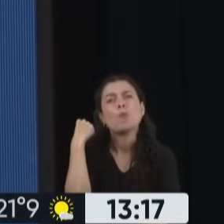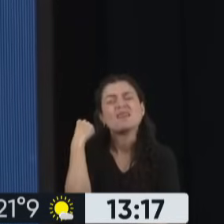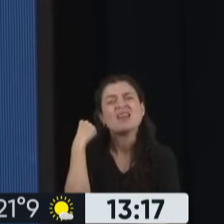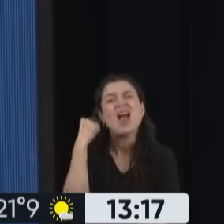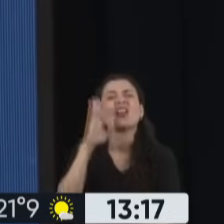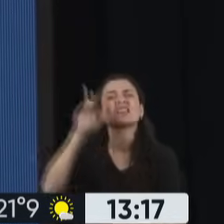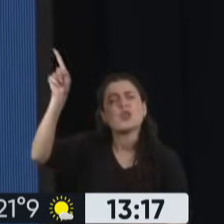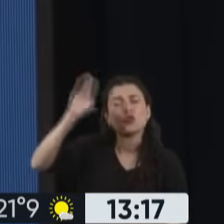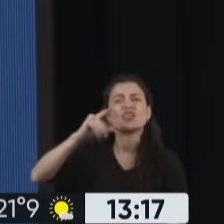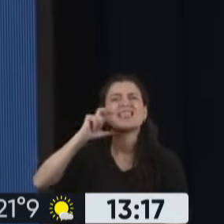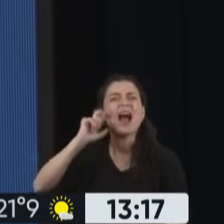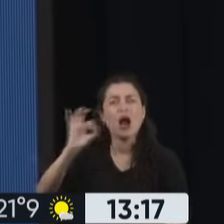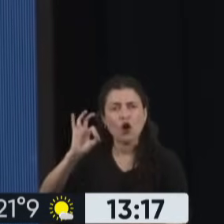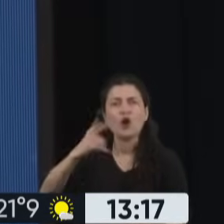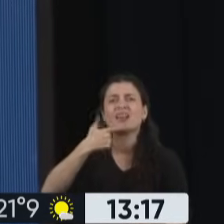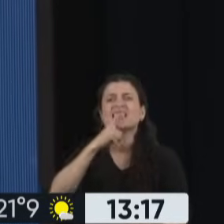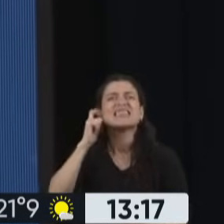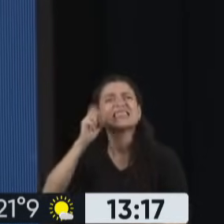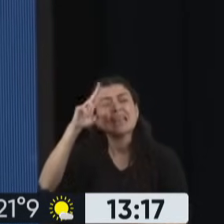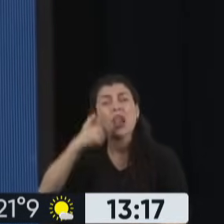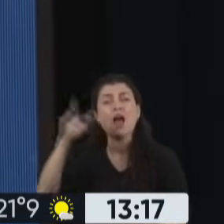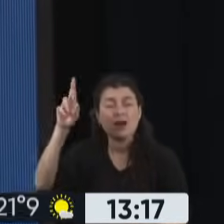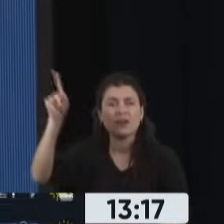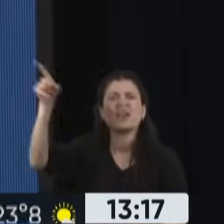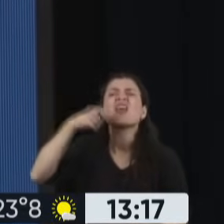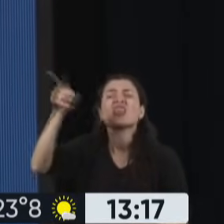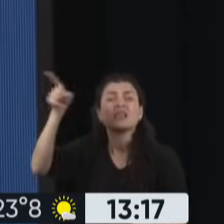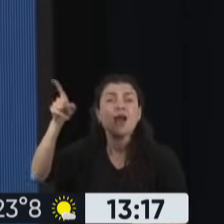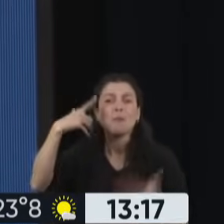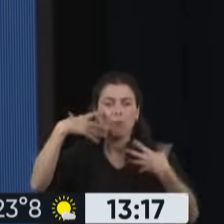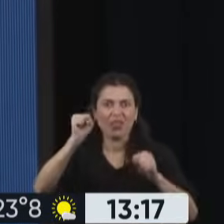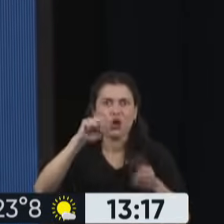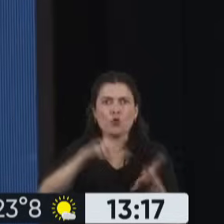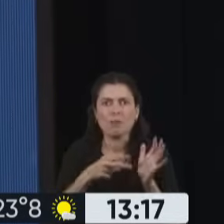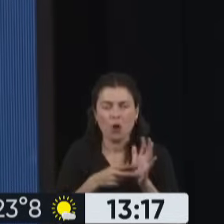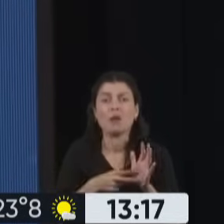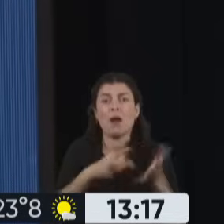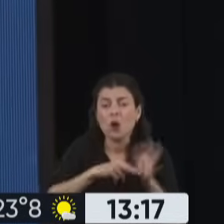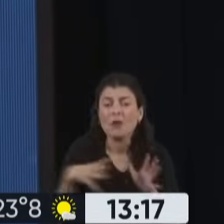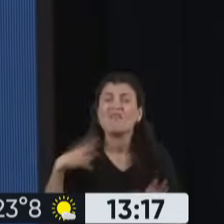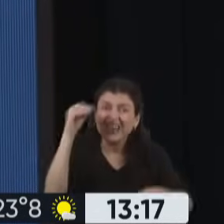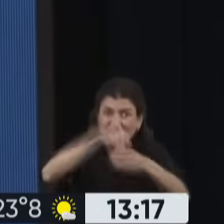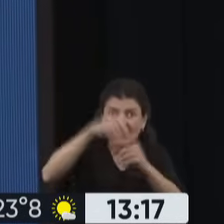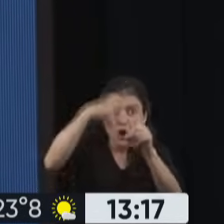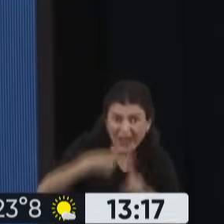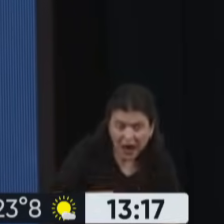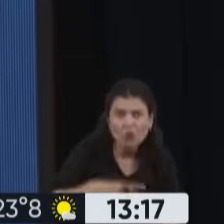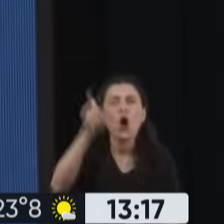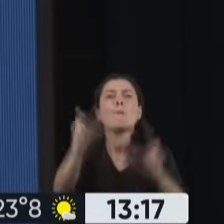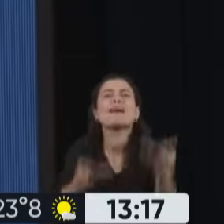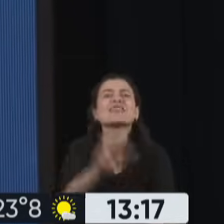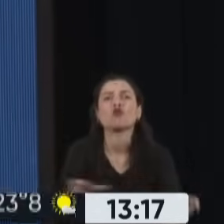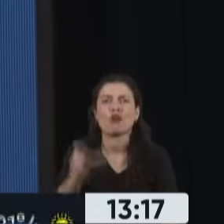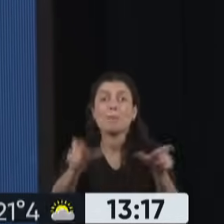Chicago de ese momento, que era George Stigler. Le dijo: tu problema es que no incorporaste el capital humano. En ese sentido,